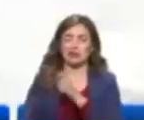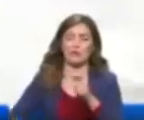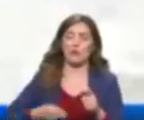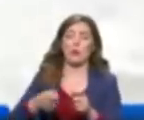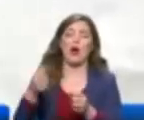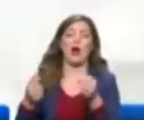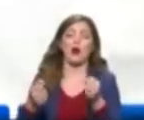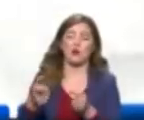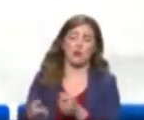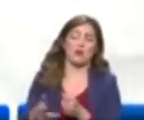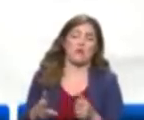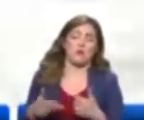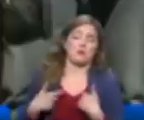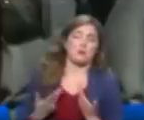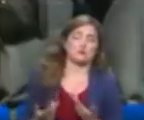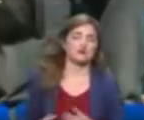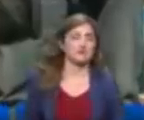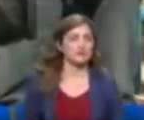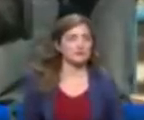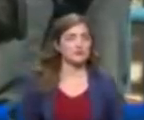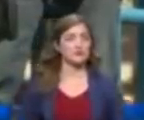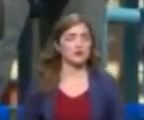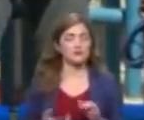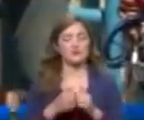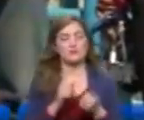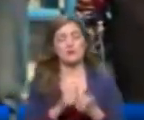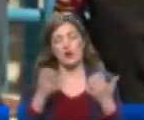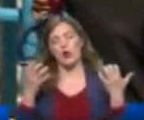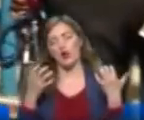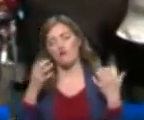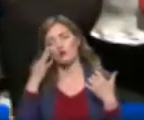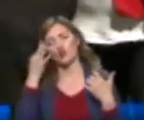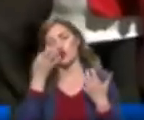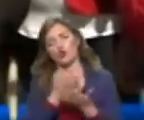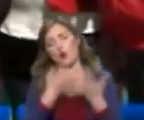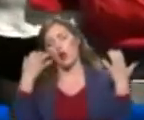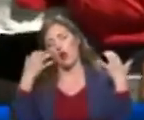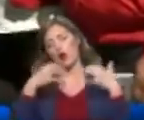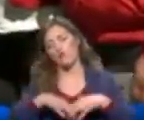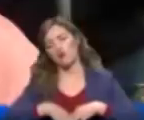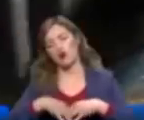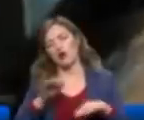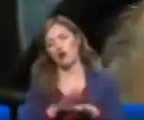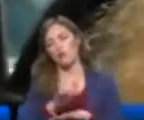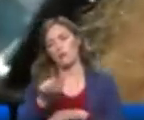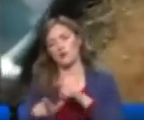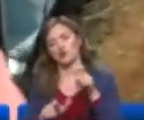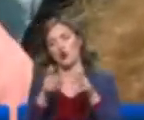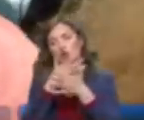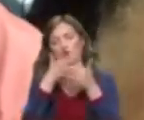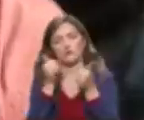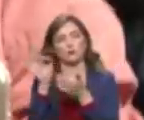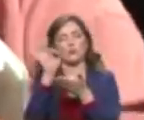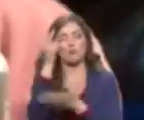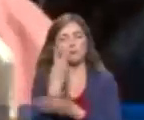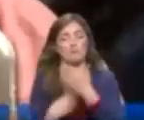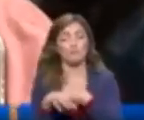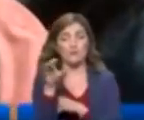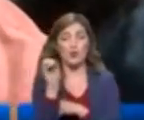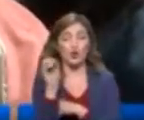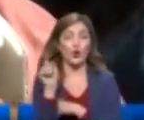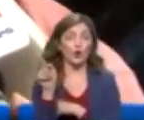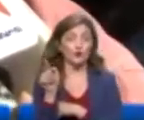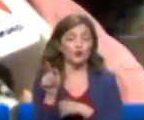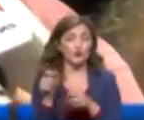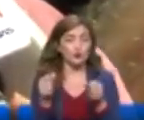Otra vez el sueño de la gente, sus ilusiones y su futuro económico se ve truncado por la gente inescrupulosa. Yo estoy representando a mi hijo, que igualmente